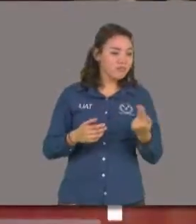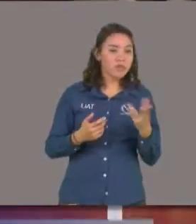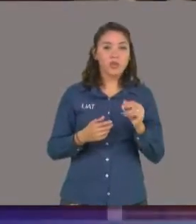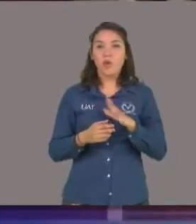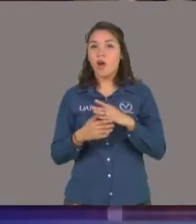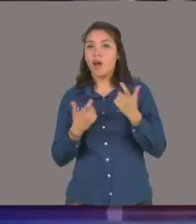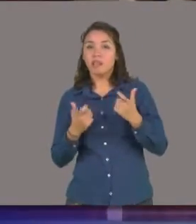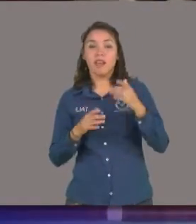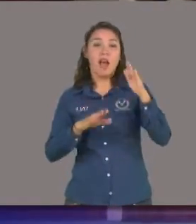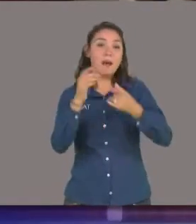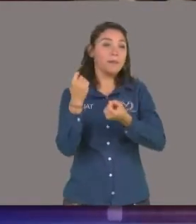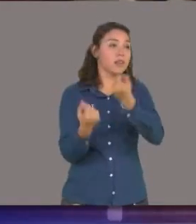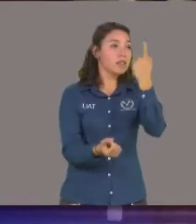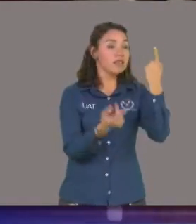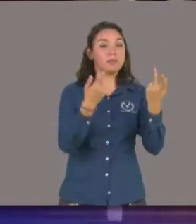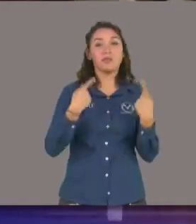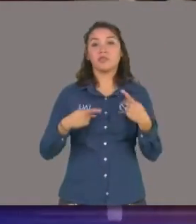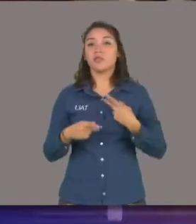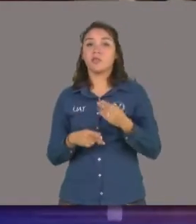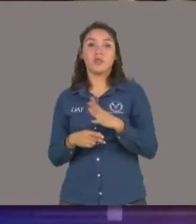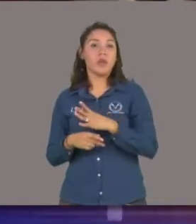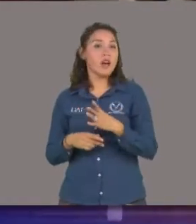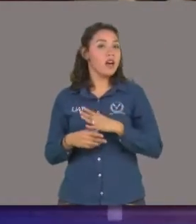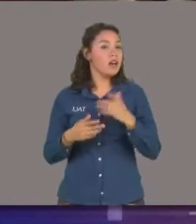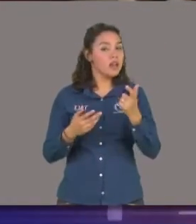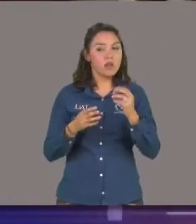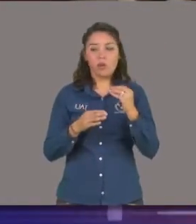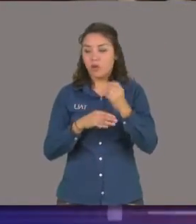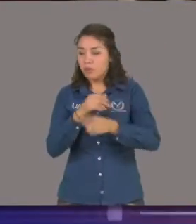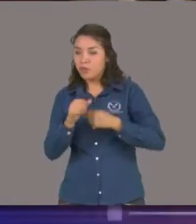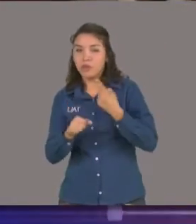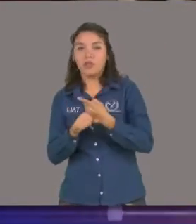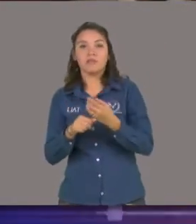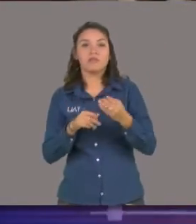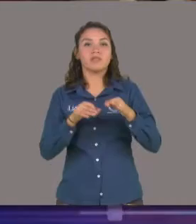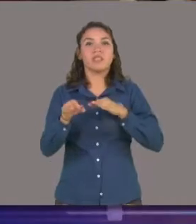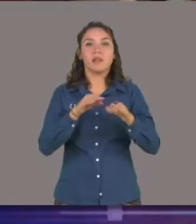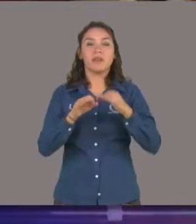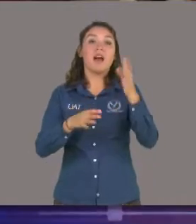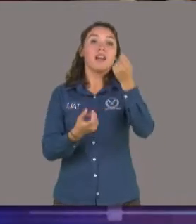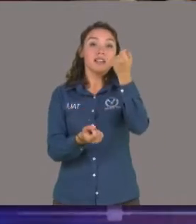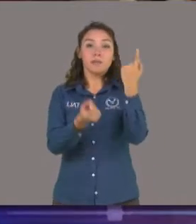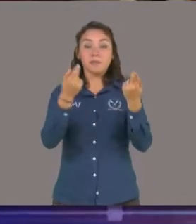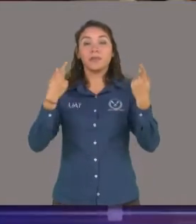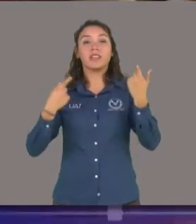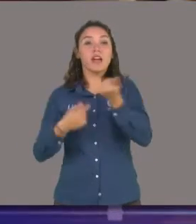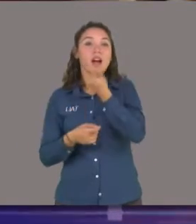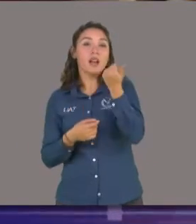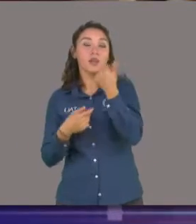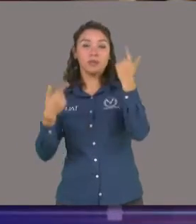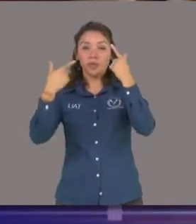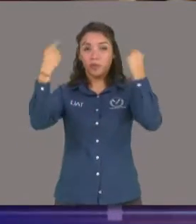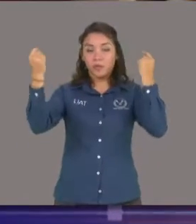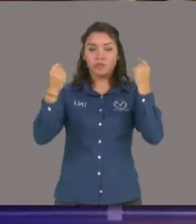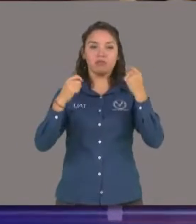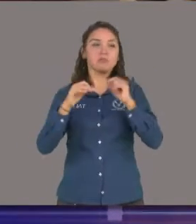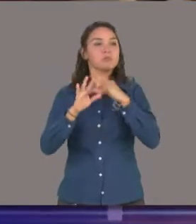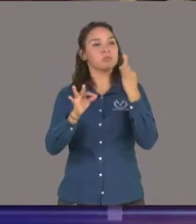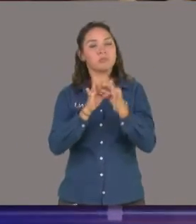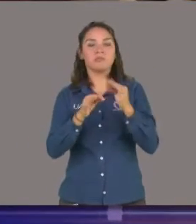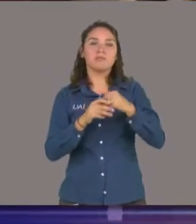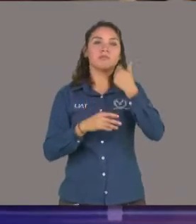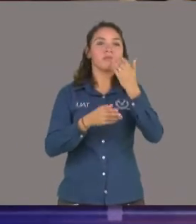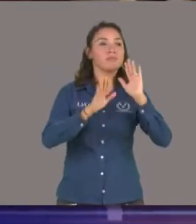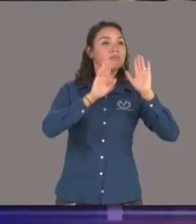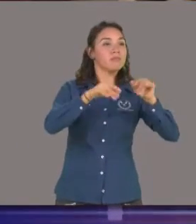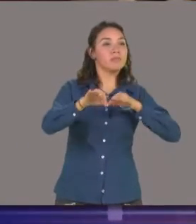¿Se emprende por necesidad o por innovación? La particularidad que se tiene en las regiones es que se emprende por necesidad. Es decir,